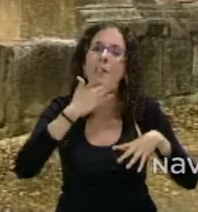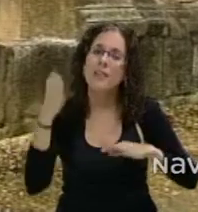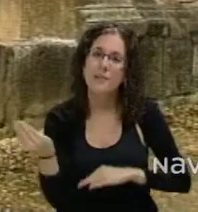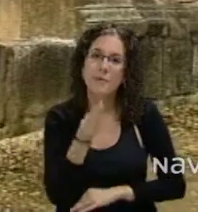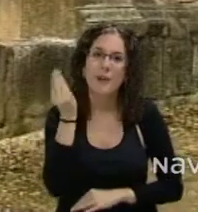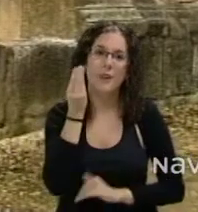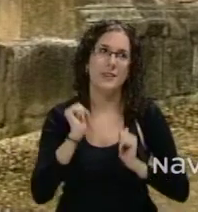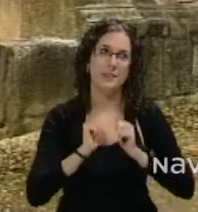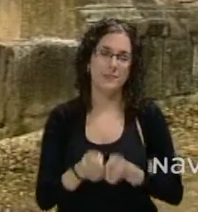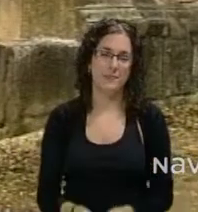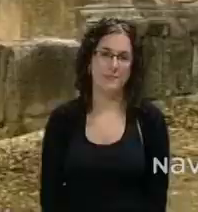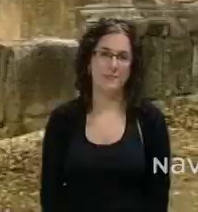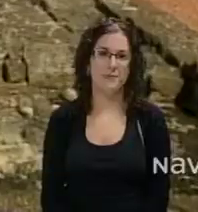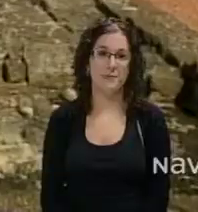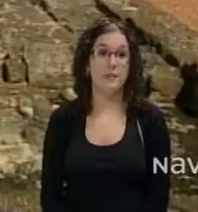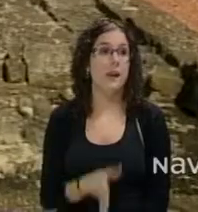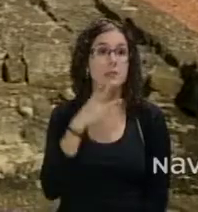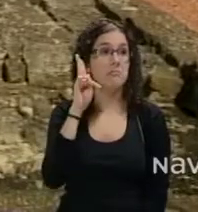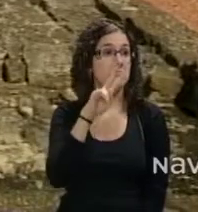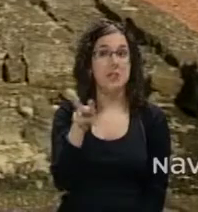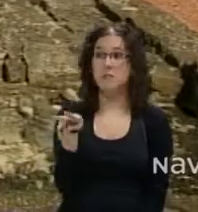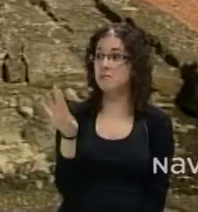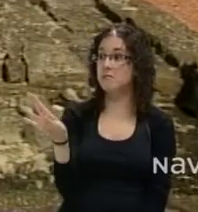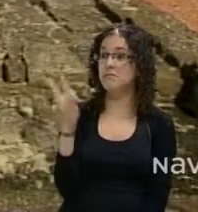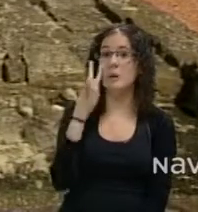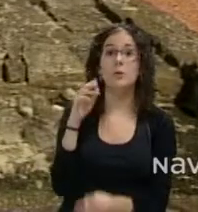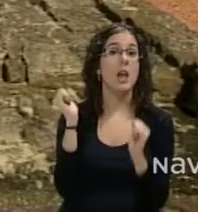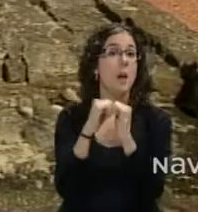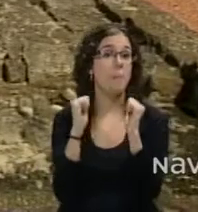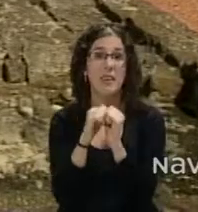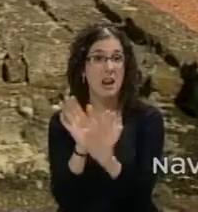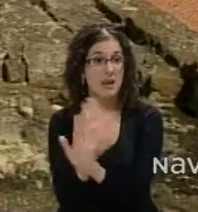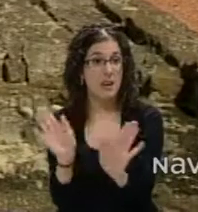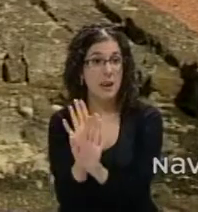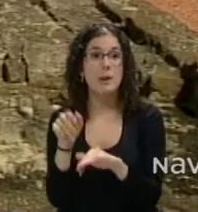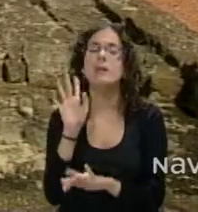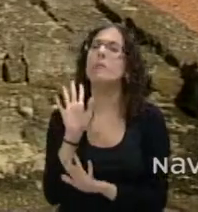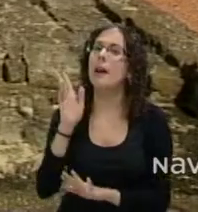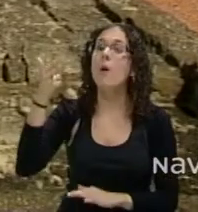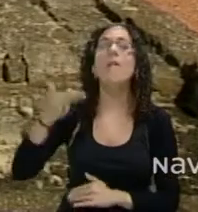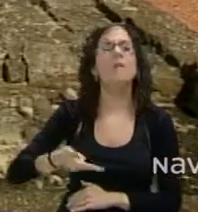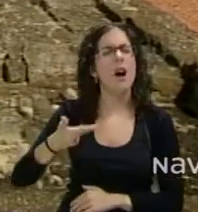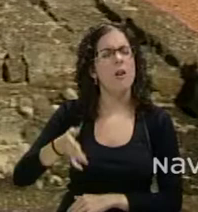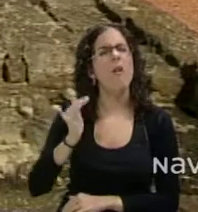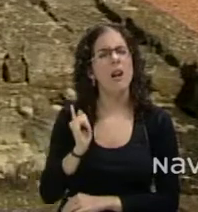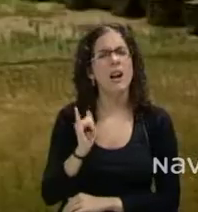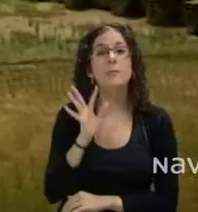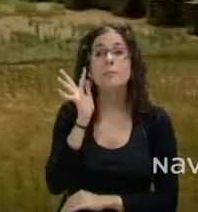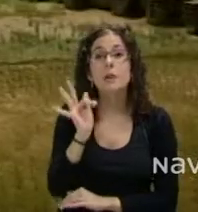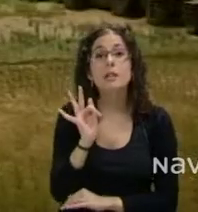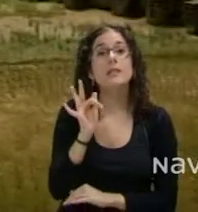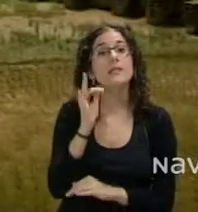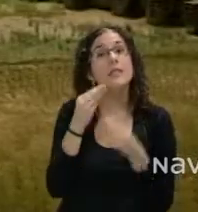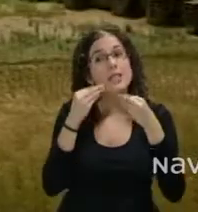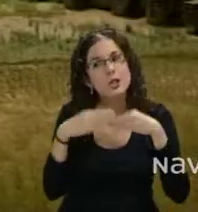A simple vista puede parecer que lo que vemos son solo piedras, pero hay que ponerlas en valor y cuidar este pedacito de historia que nos regalan para entender